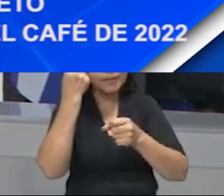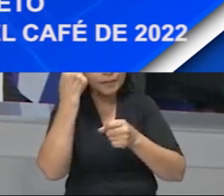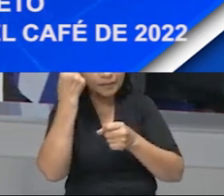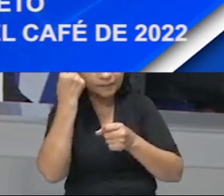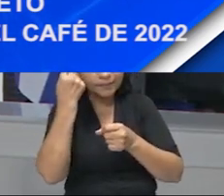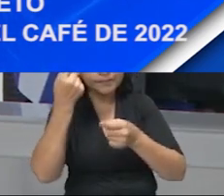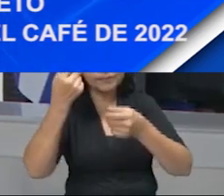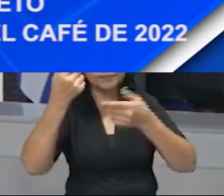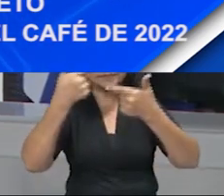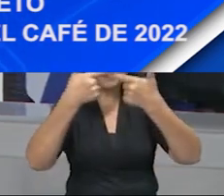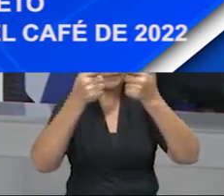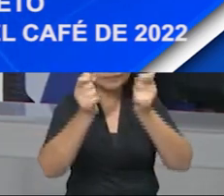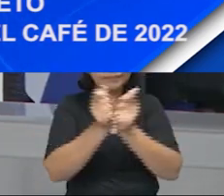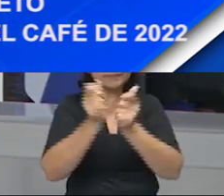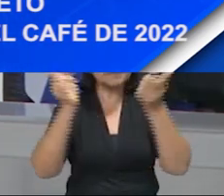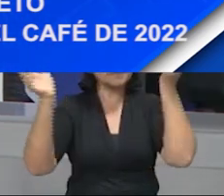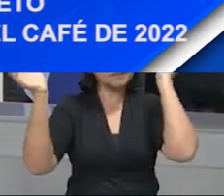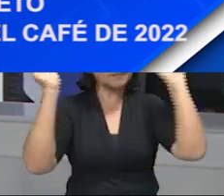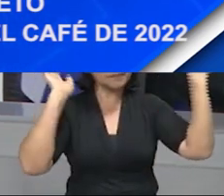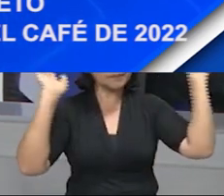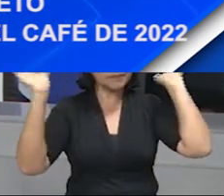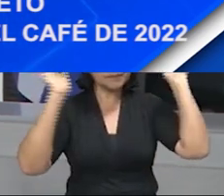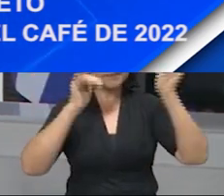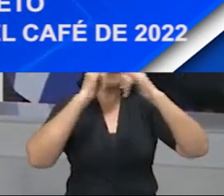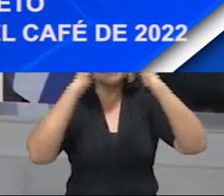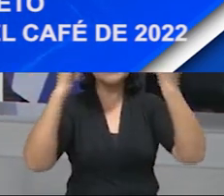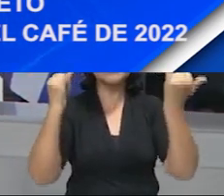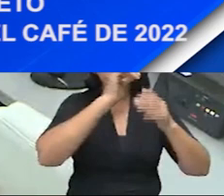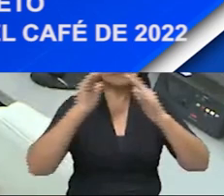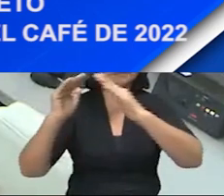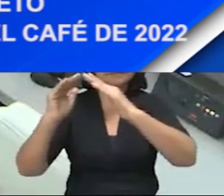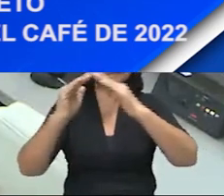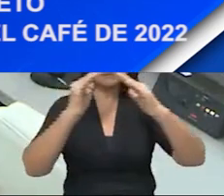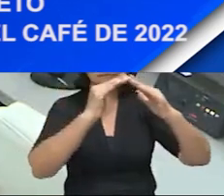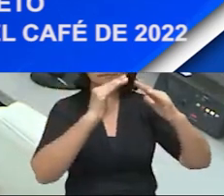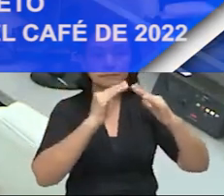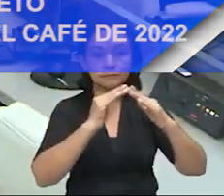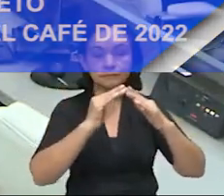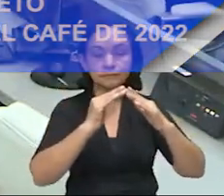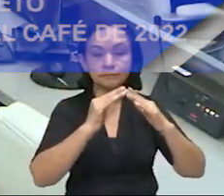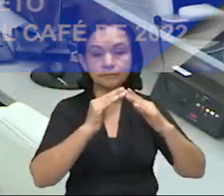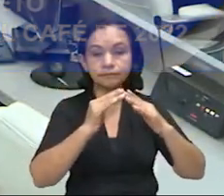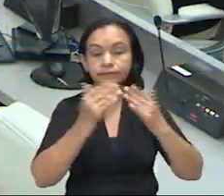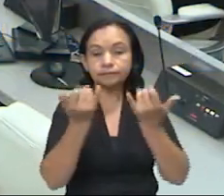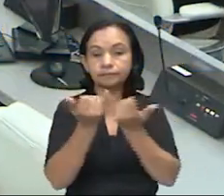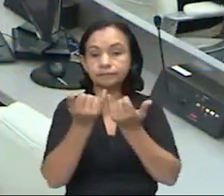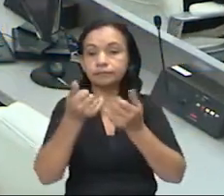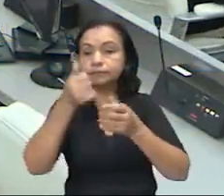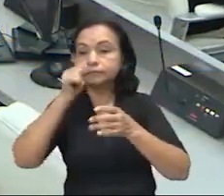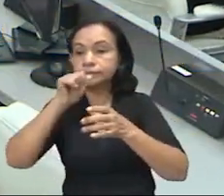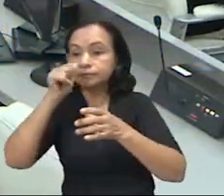condiciones estructurales de los mercados internacionales. Noticias 12, Darlene Téllez.